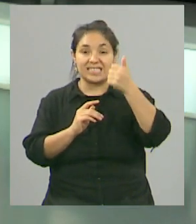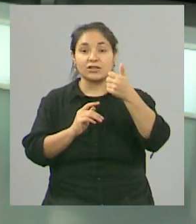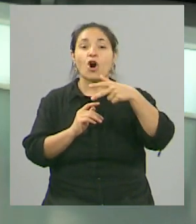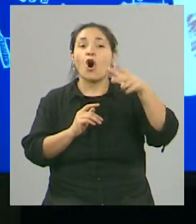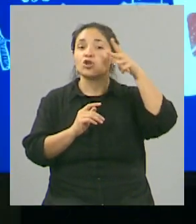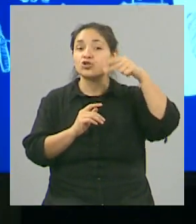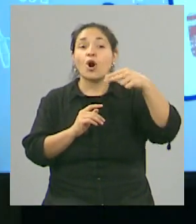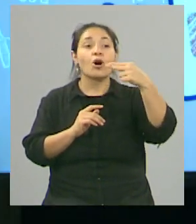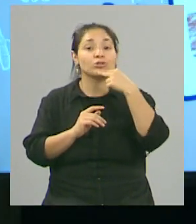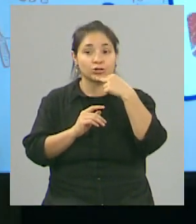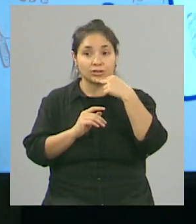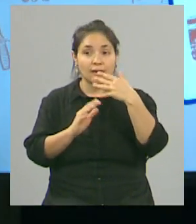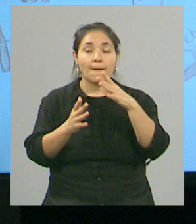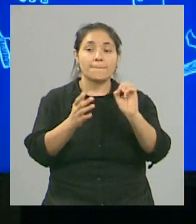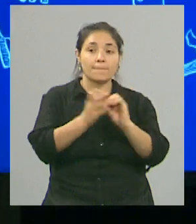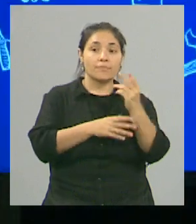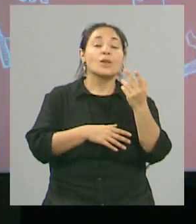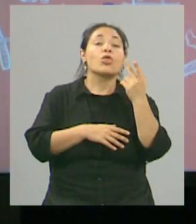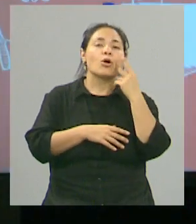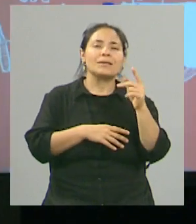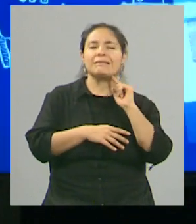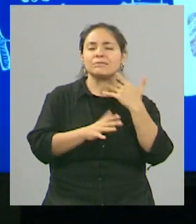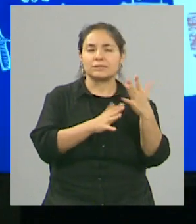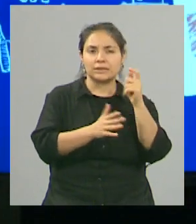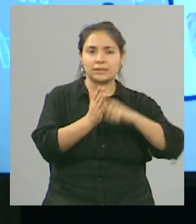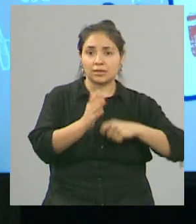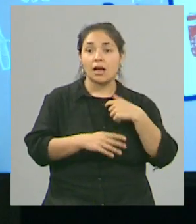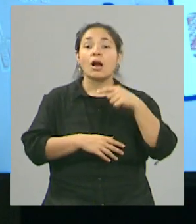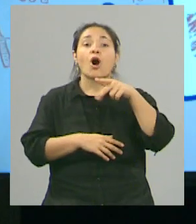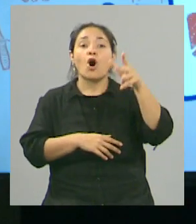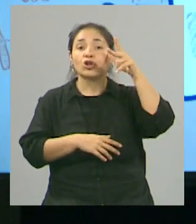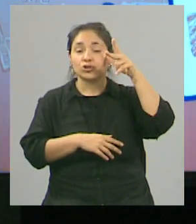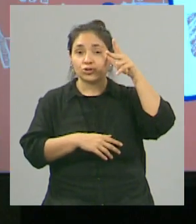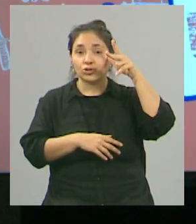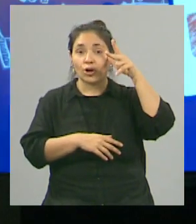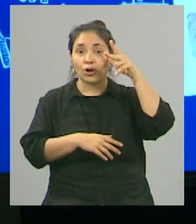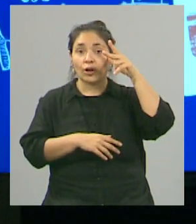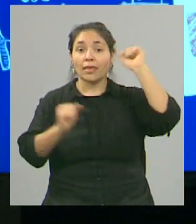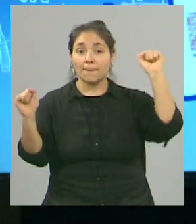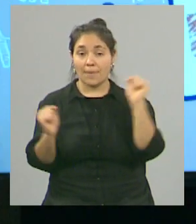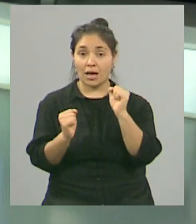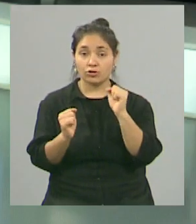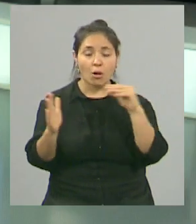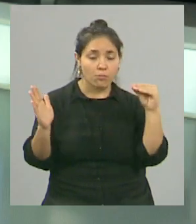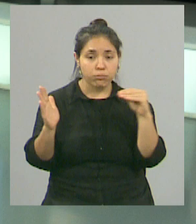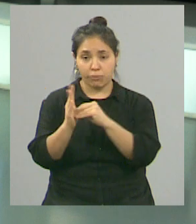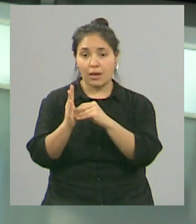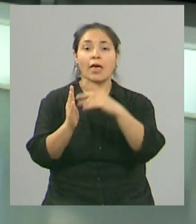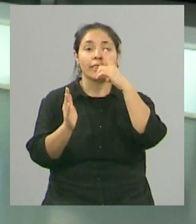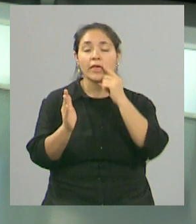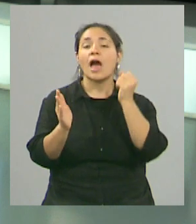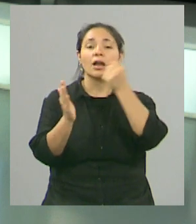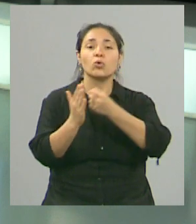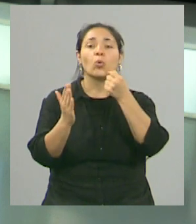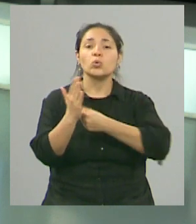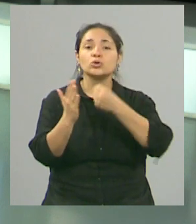del 2012-2013, donde se establece que el 8 de mayo va a ser declarado Día de Lucha contra la